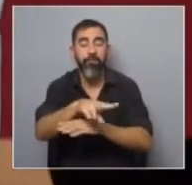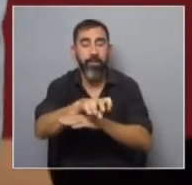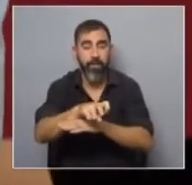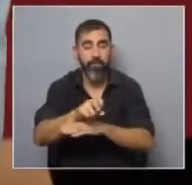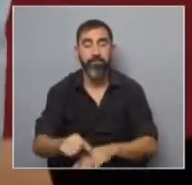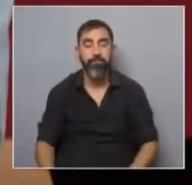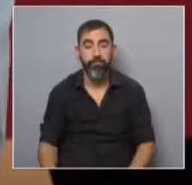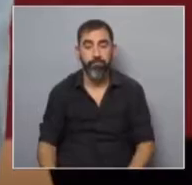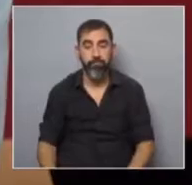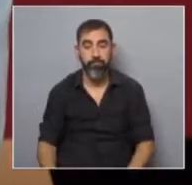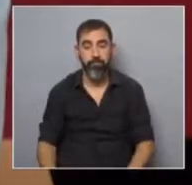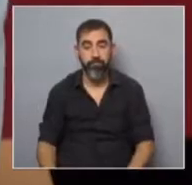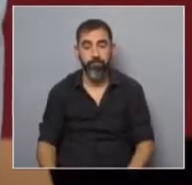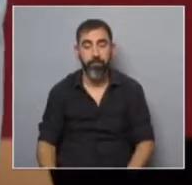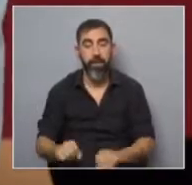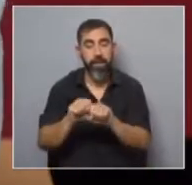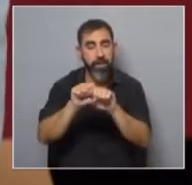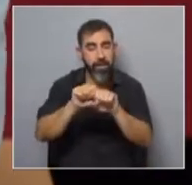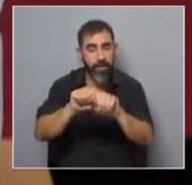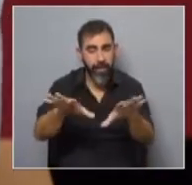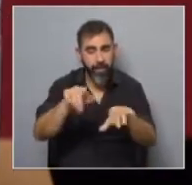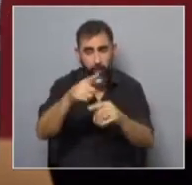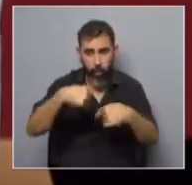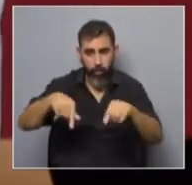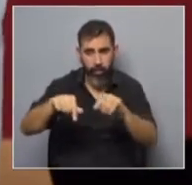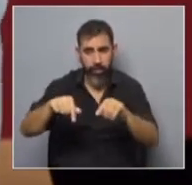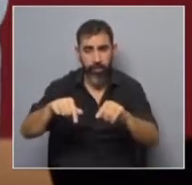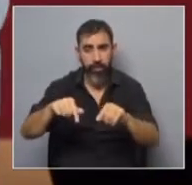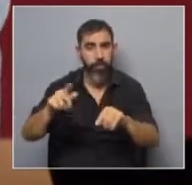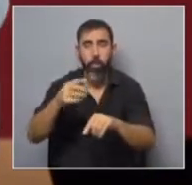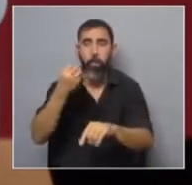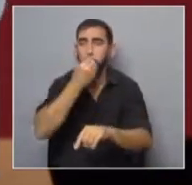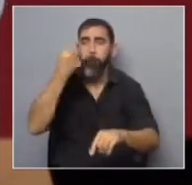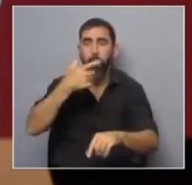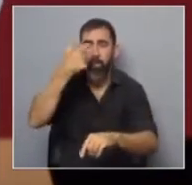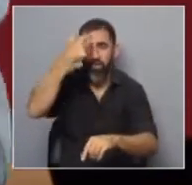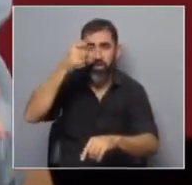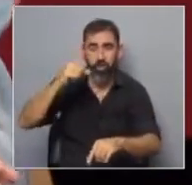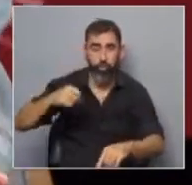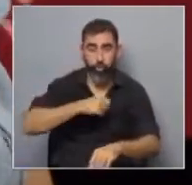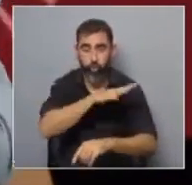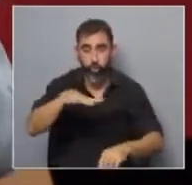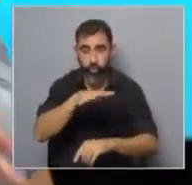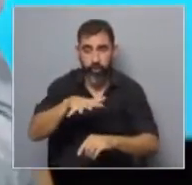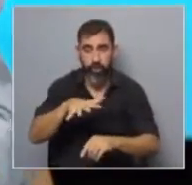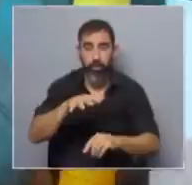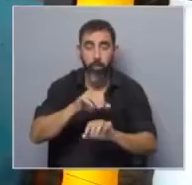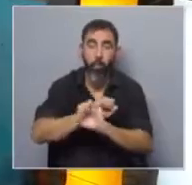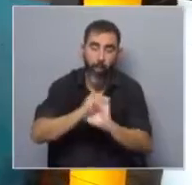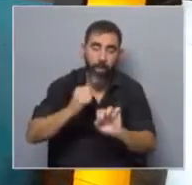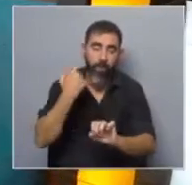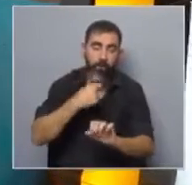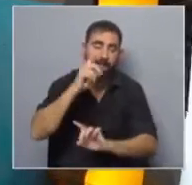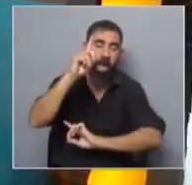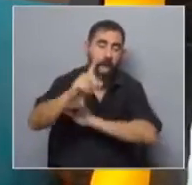¿No? Ahora, Luis, una red como esta, ¿no? Donde prácticamente uno puede decir que están los mejores cientistas sociales de Uruguay en lo suyo. Puede haber alguna ausencia, pero